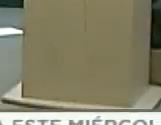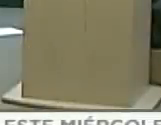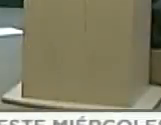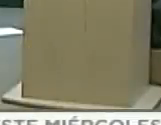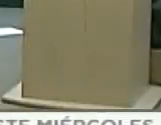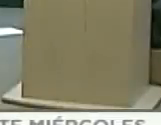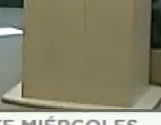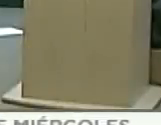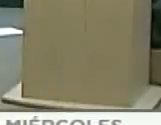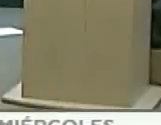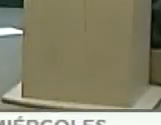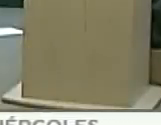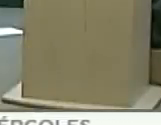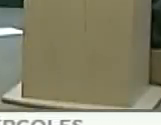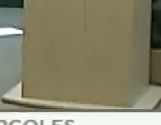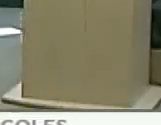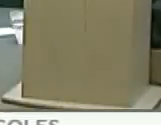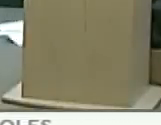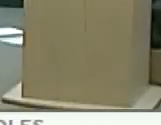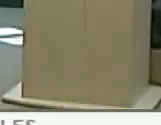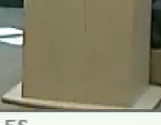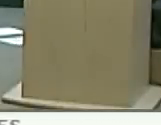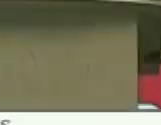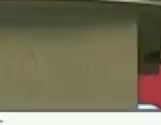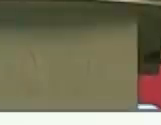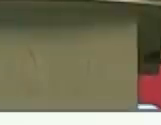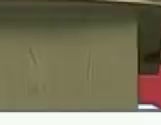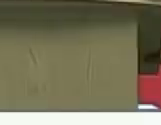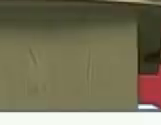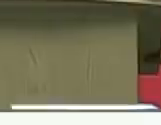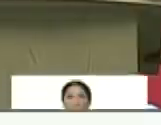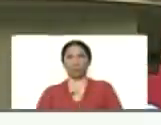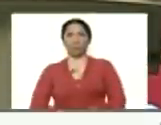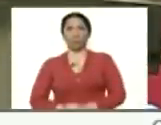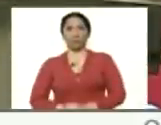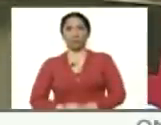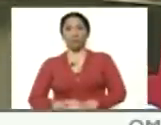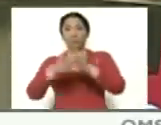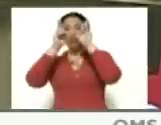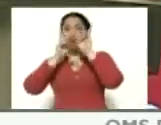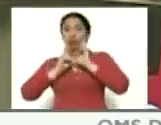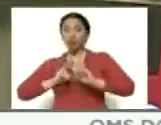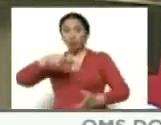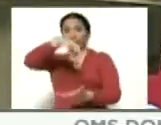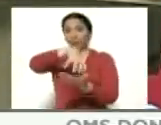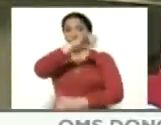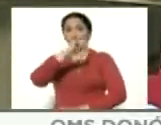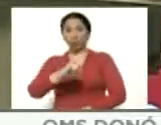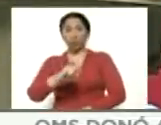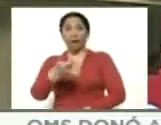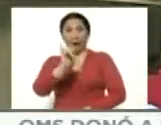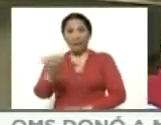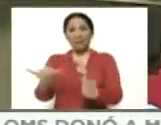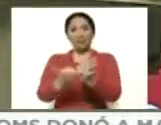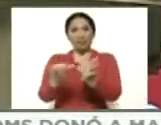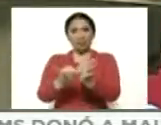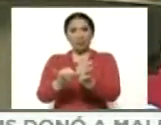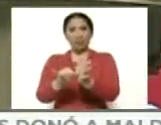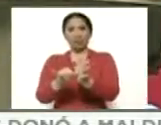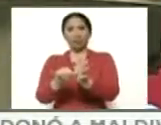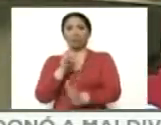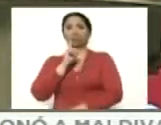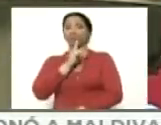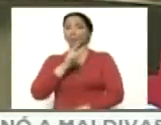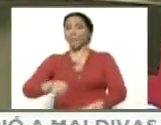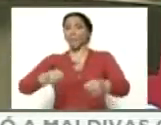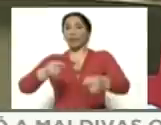estamos evaluando y estamos peinando toda la zona del estado Zulia, que se encuentra en la cercanía del llamado